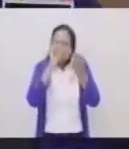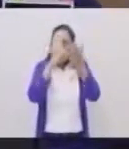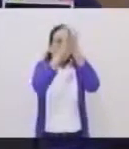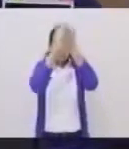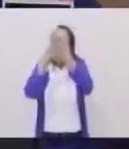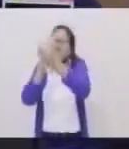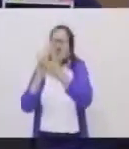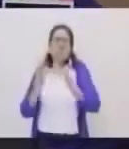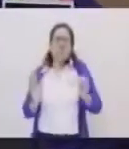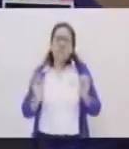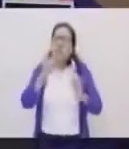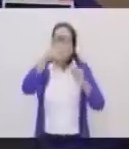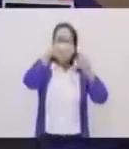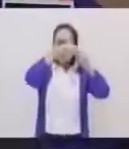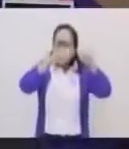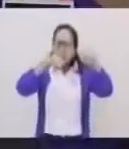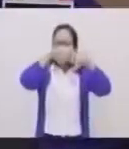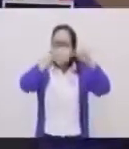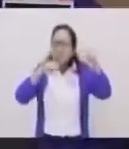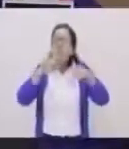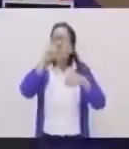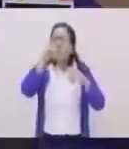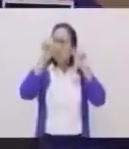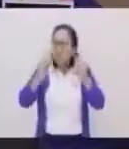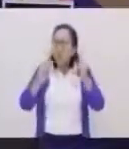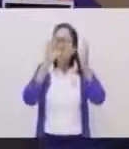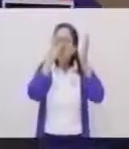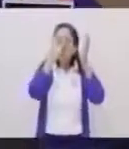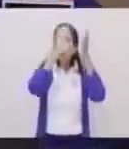pegar, lo que rasgaste, ya lo puedes